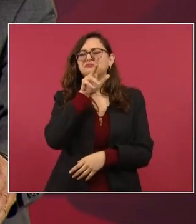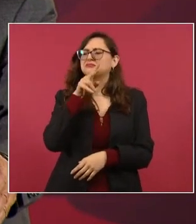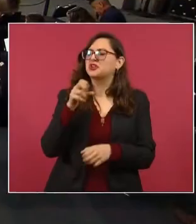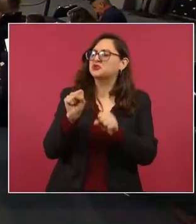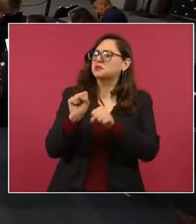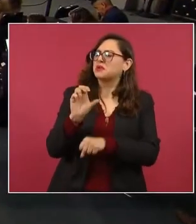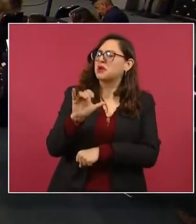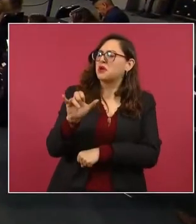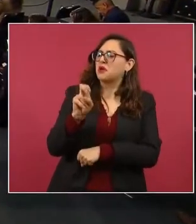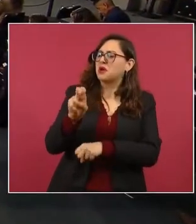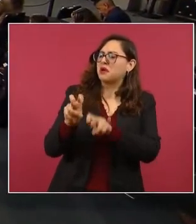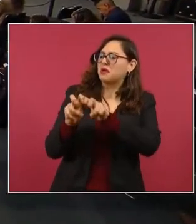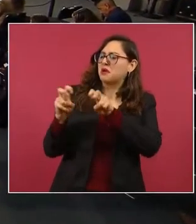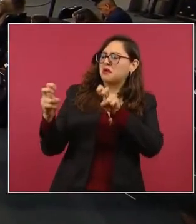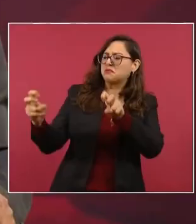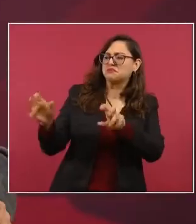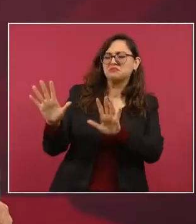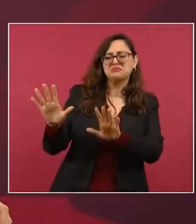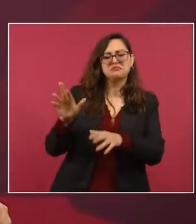¿A los ministros? No.